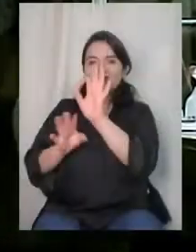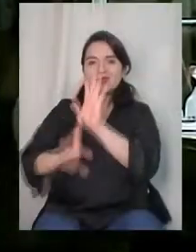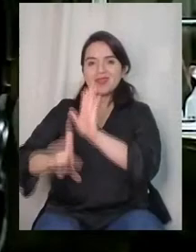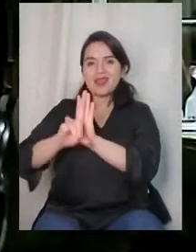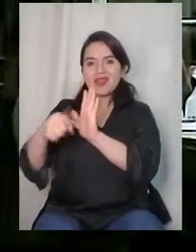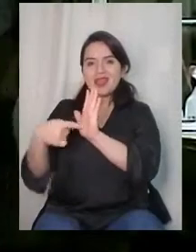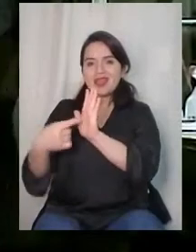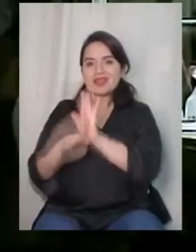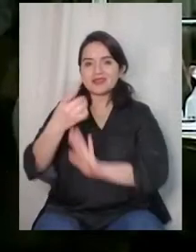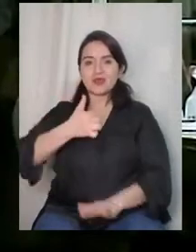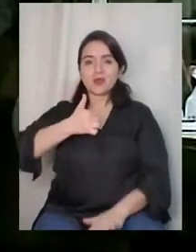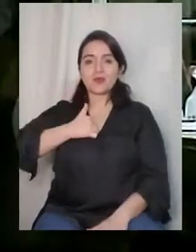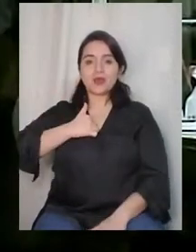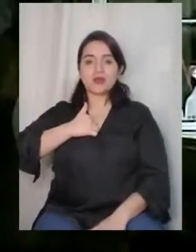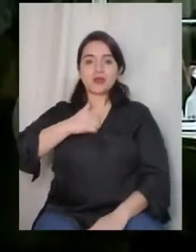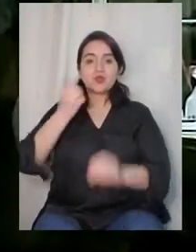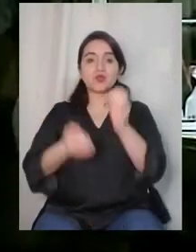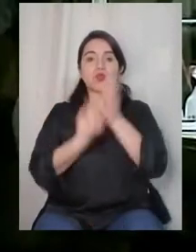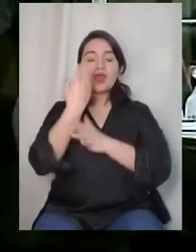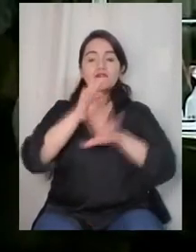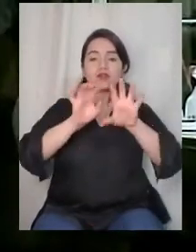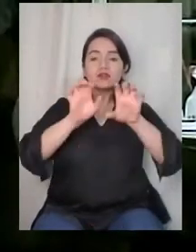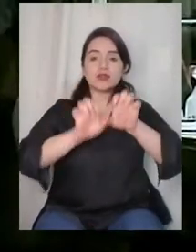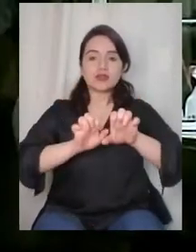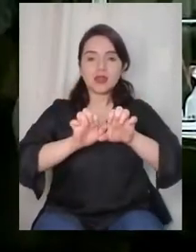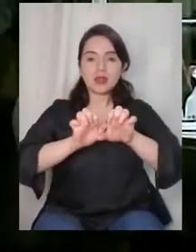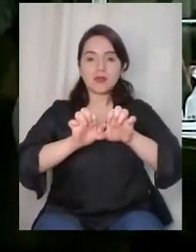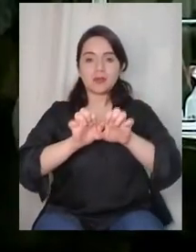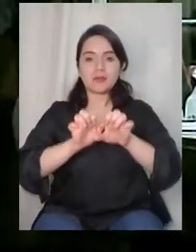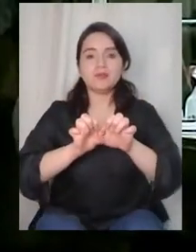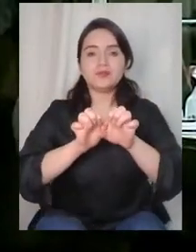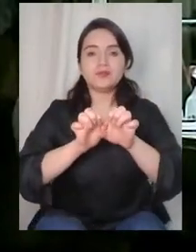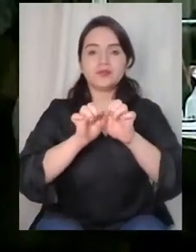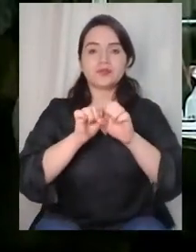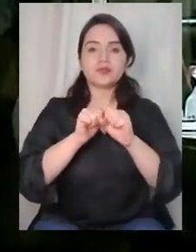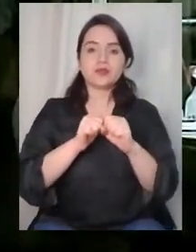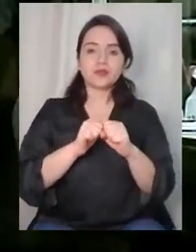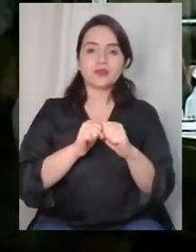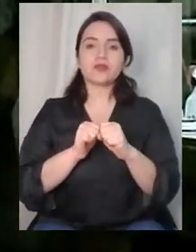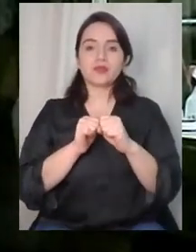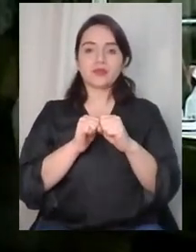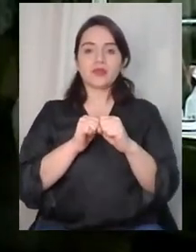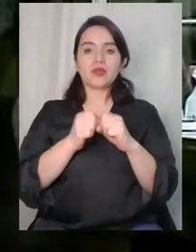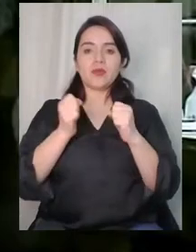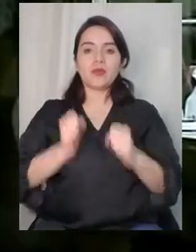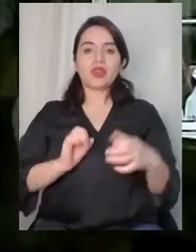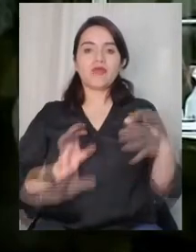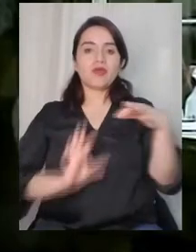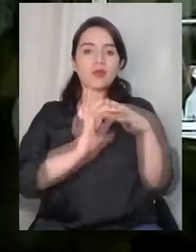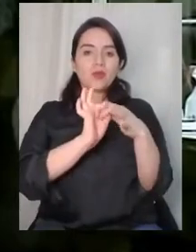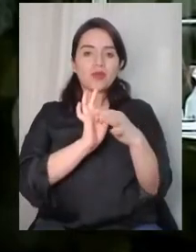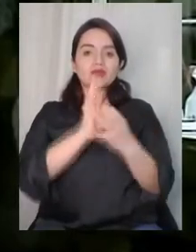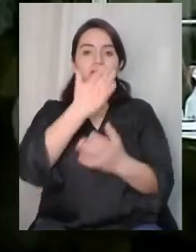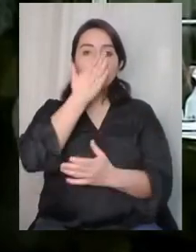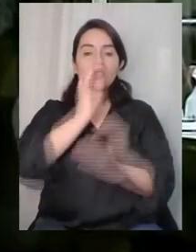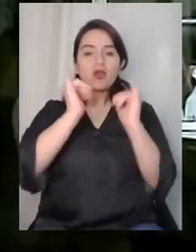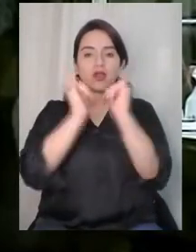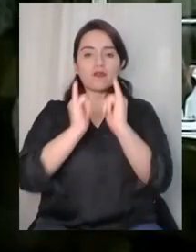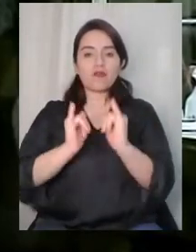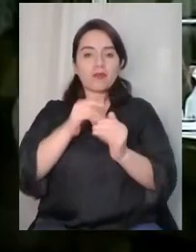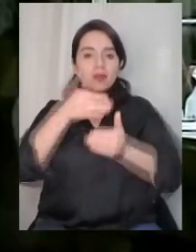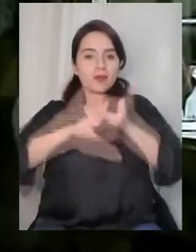sistemas de gobernanza para poder vincularse de mejor forma en el proceso de creación de la ciudad. Dar las